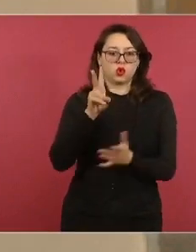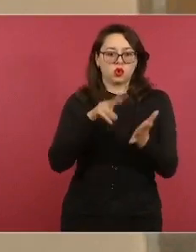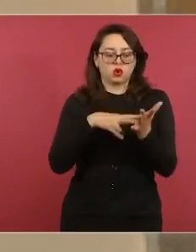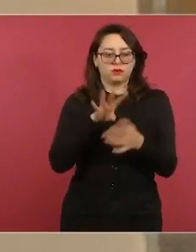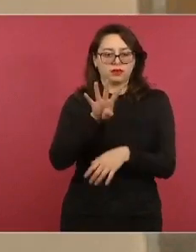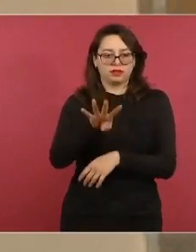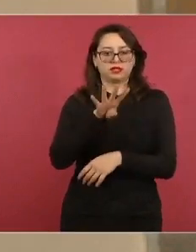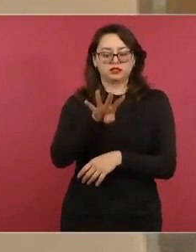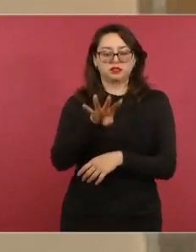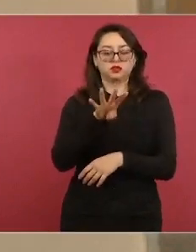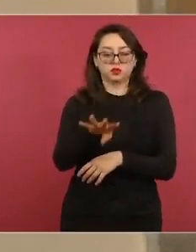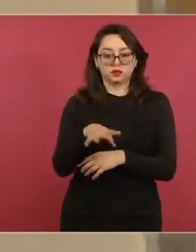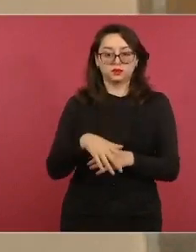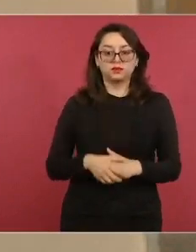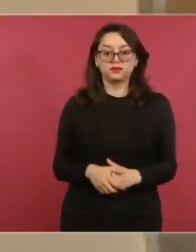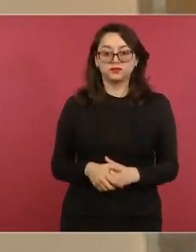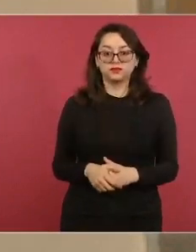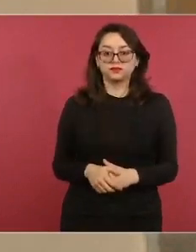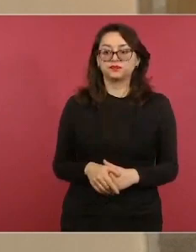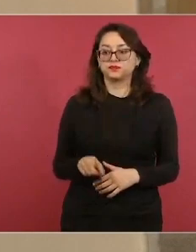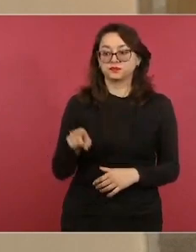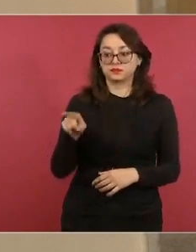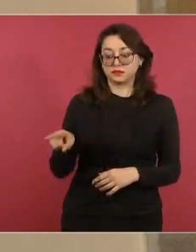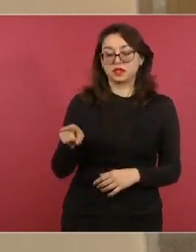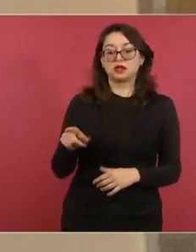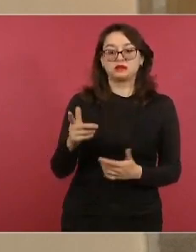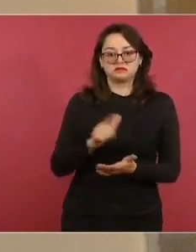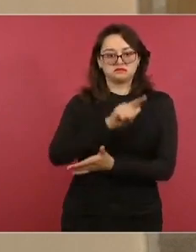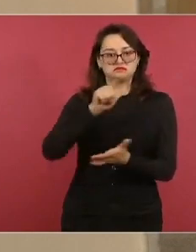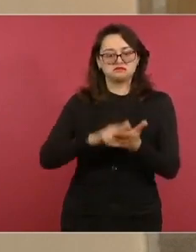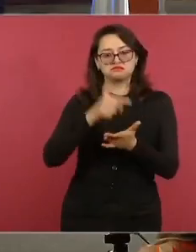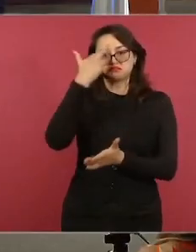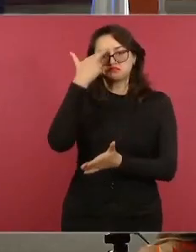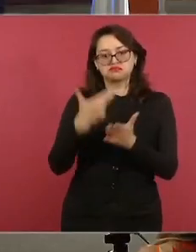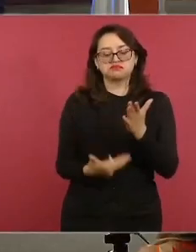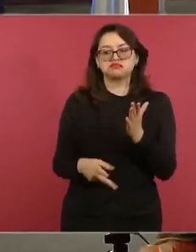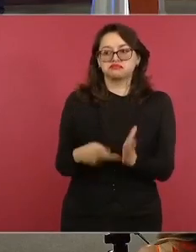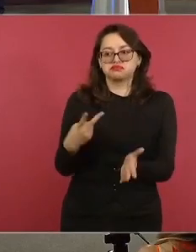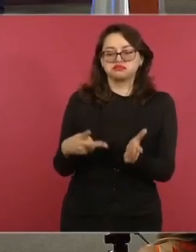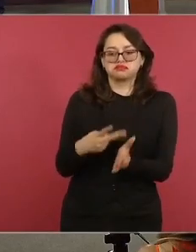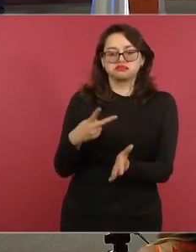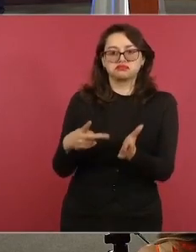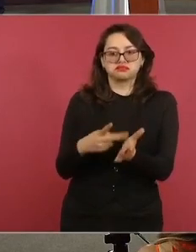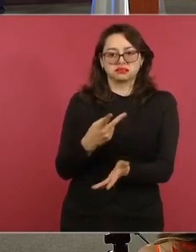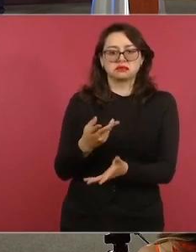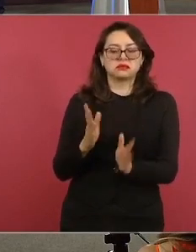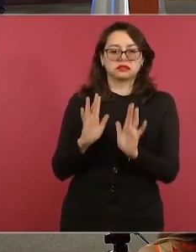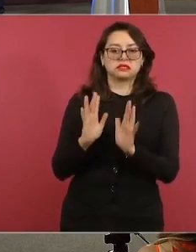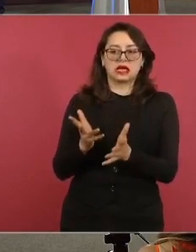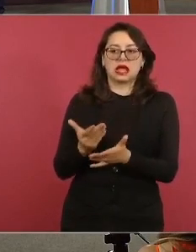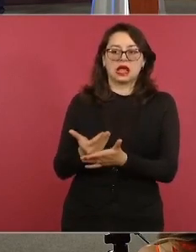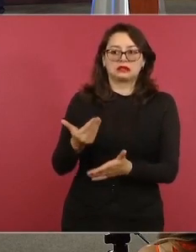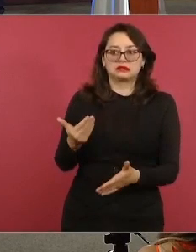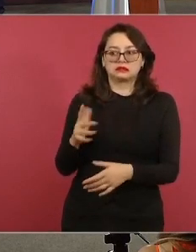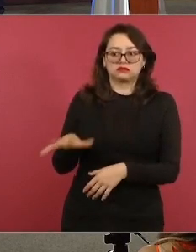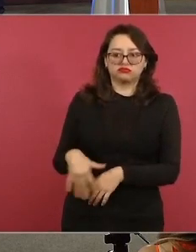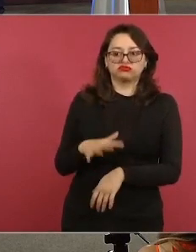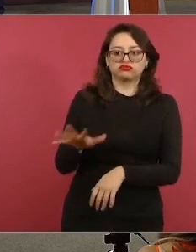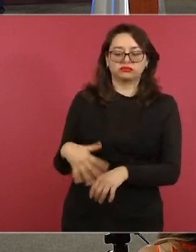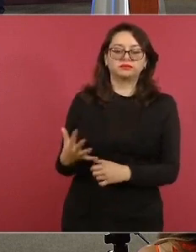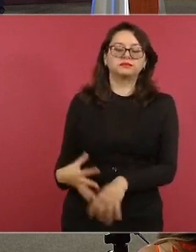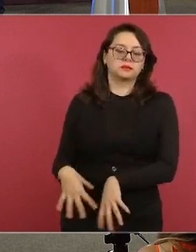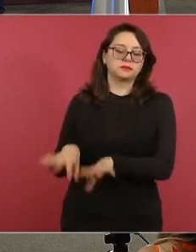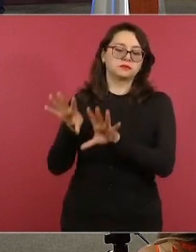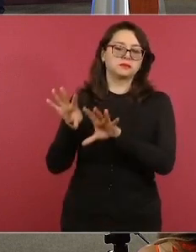2019 él ya contaba con orden de aprehensión fue detenido el 30 de agosto por elementos de la fiscalía general de la república con